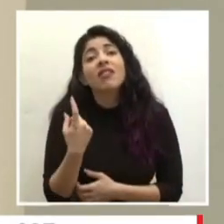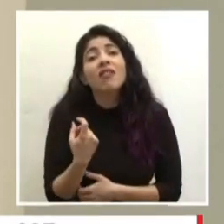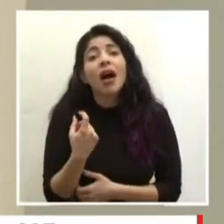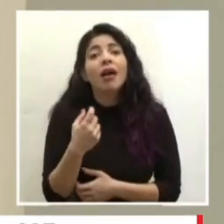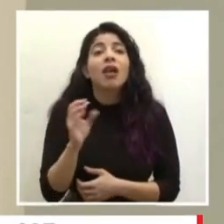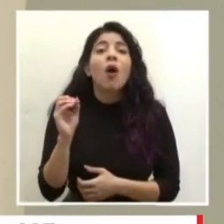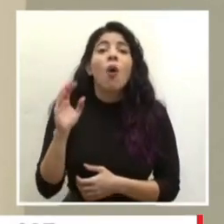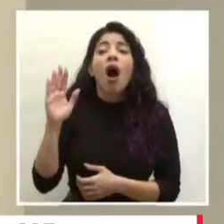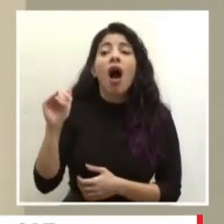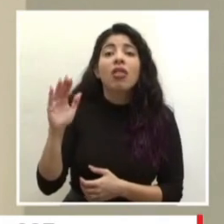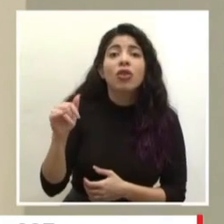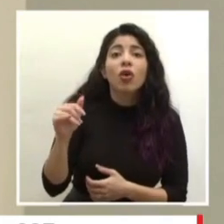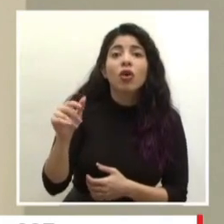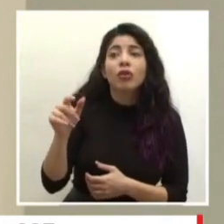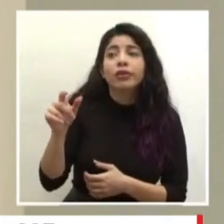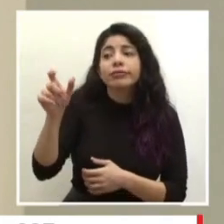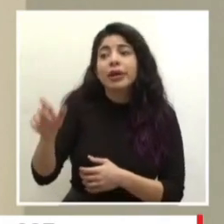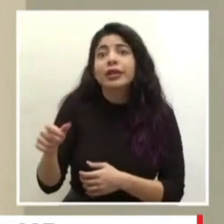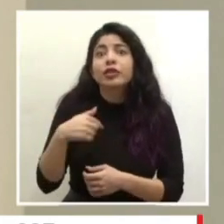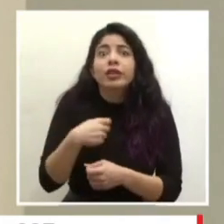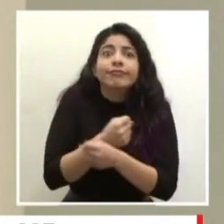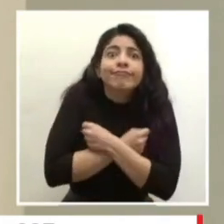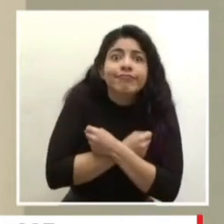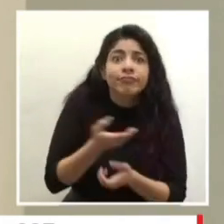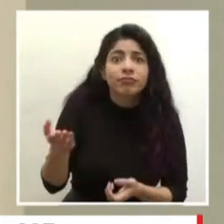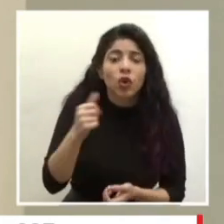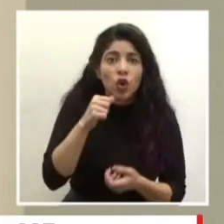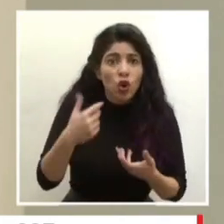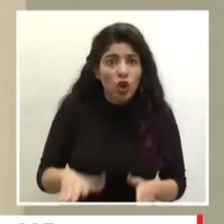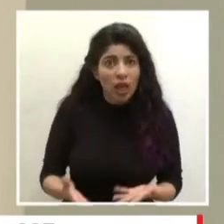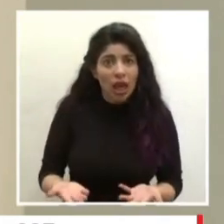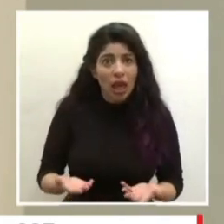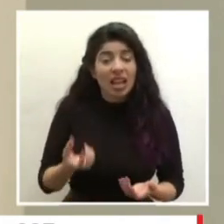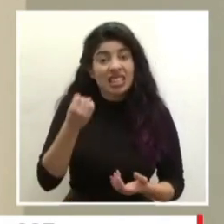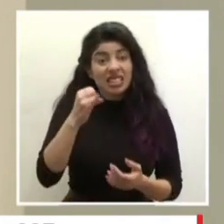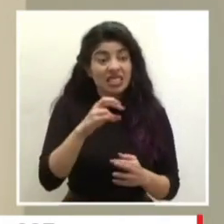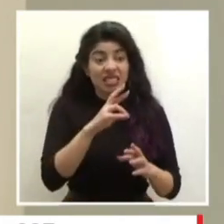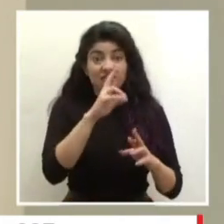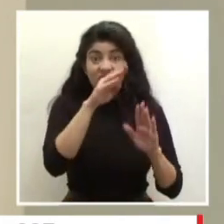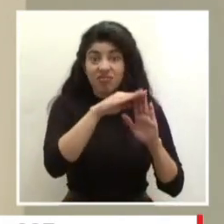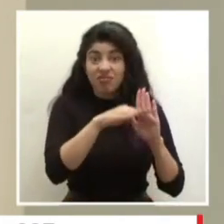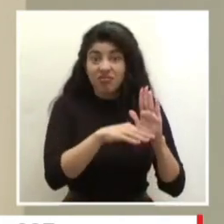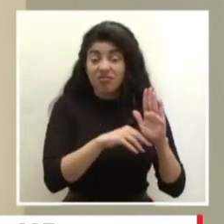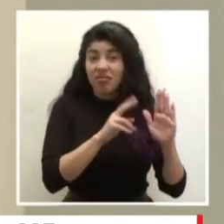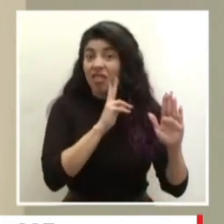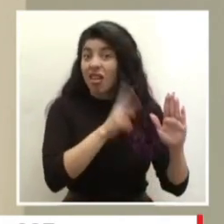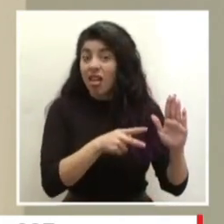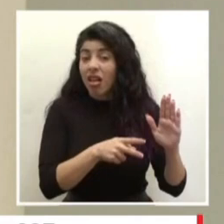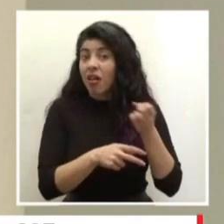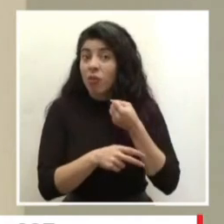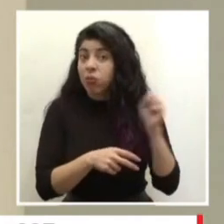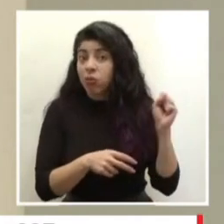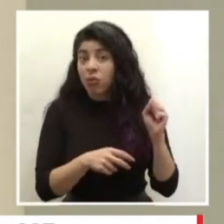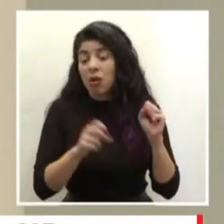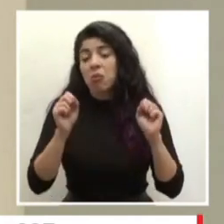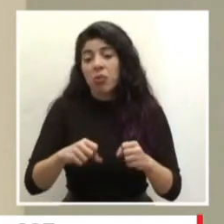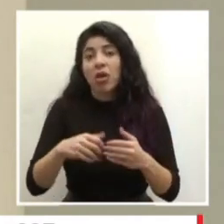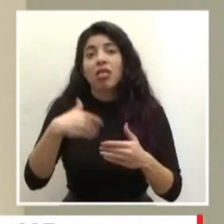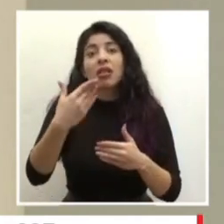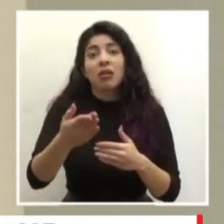eventualmente adiós a personas que apreciamos, a personas que queremos, y que si no respetamos las medidas indicábamos, esto se nos puede